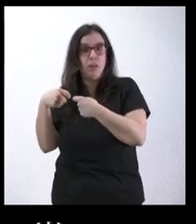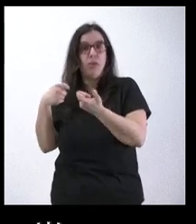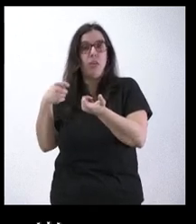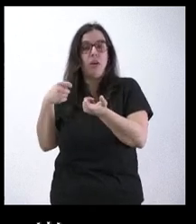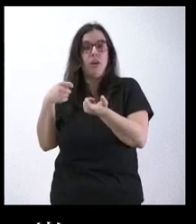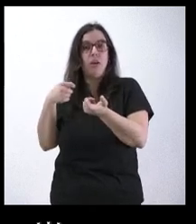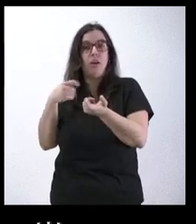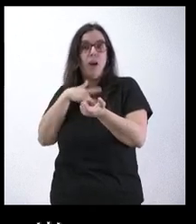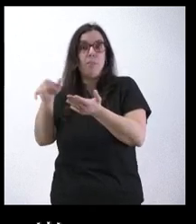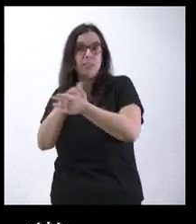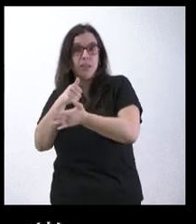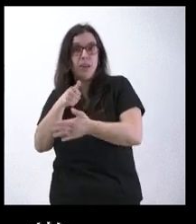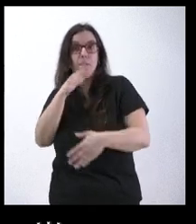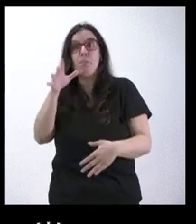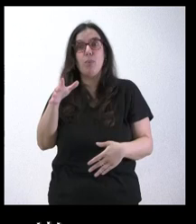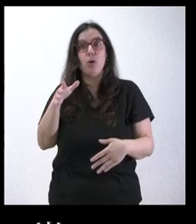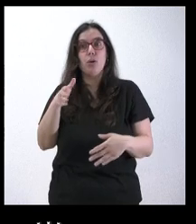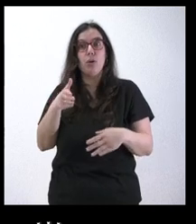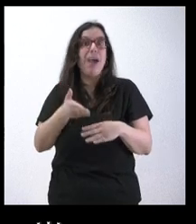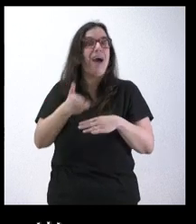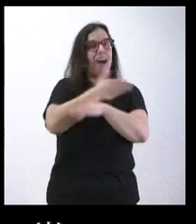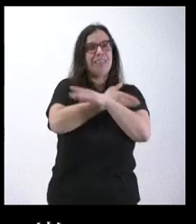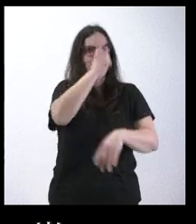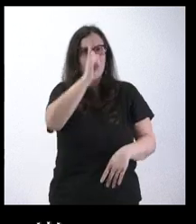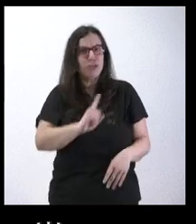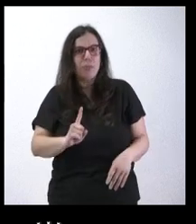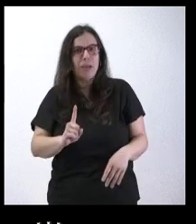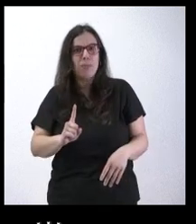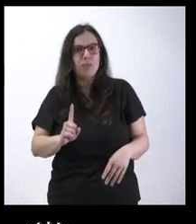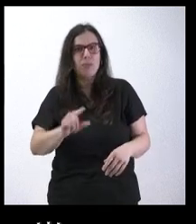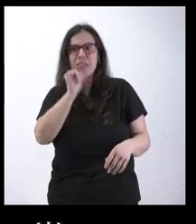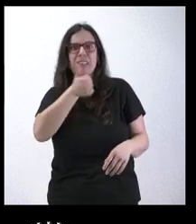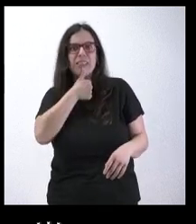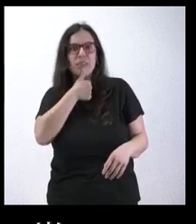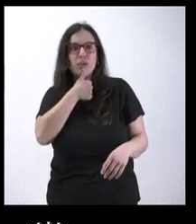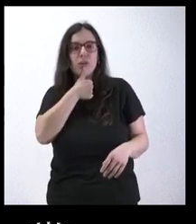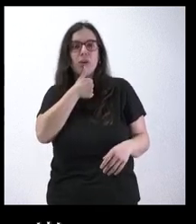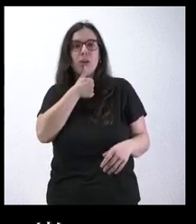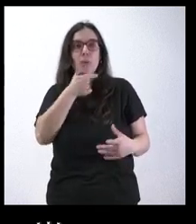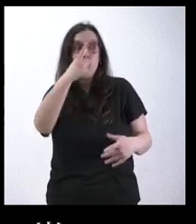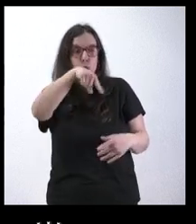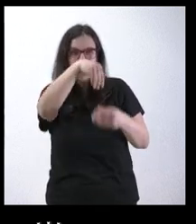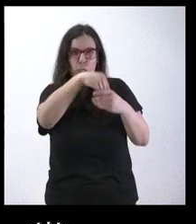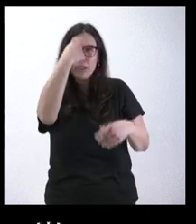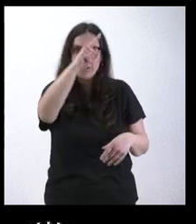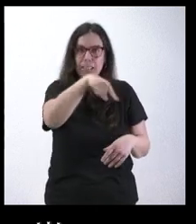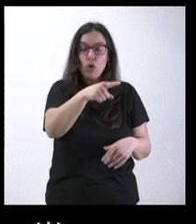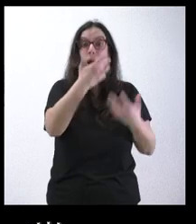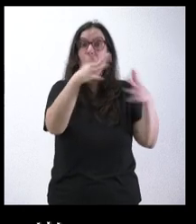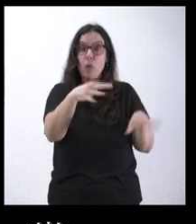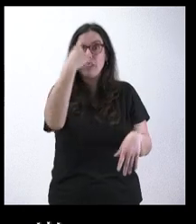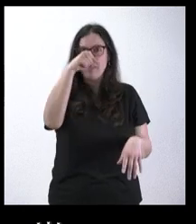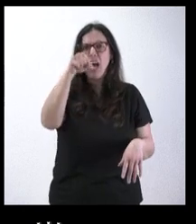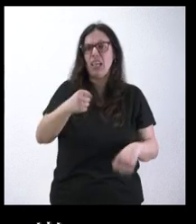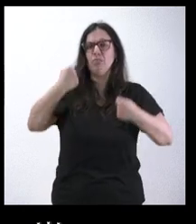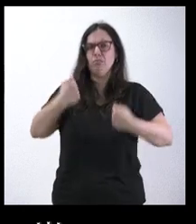ningún momento se conoció que el PP había negociado pero yo quiero saber si ustedes lo sabían y aú sabiéndolo repitieron aquí